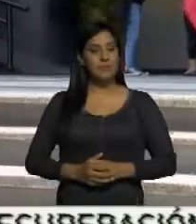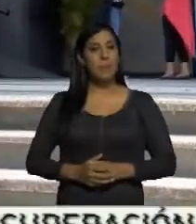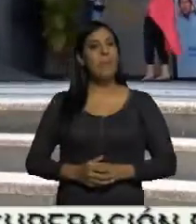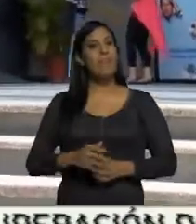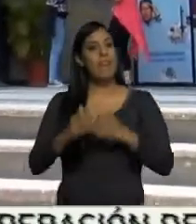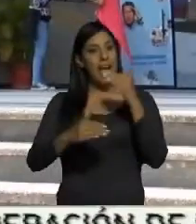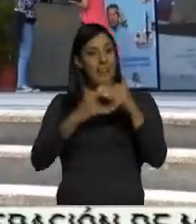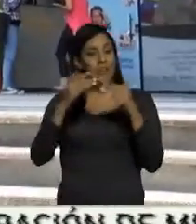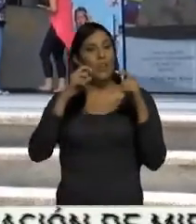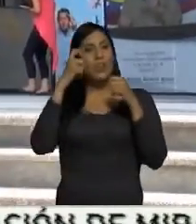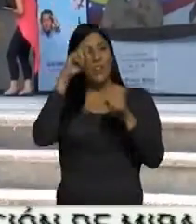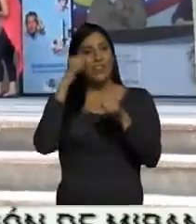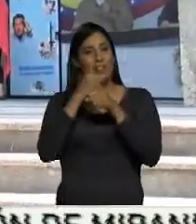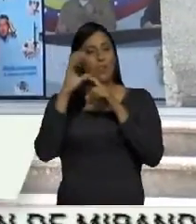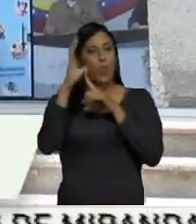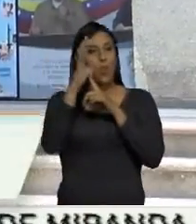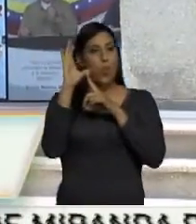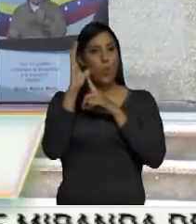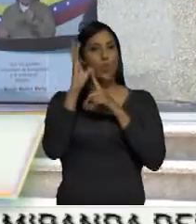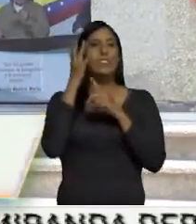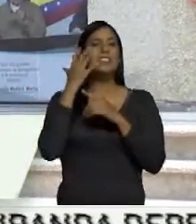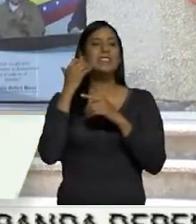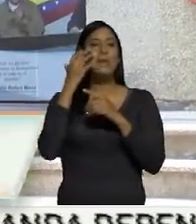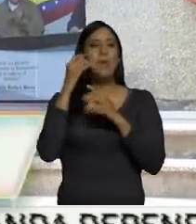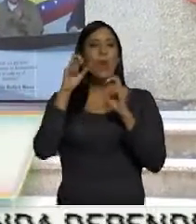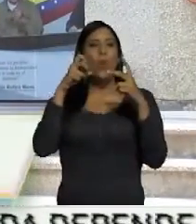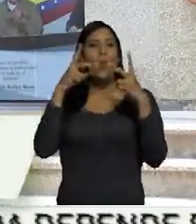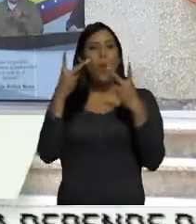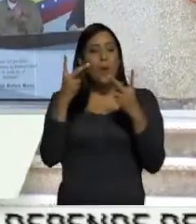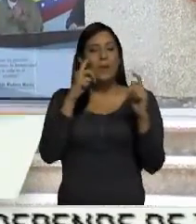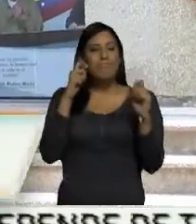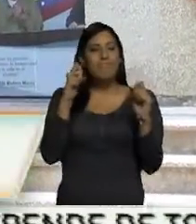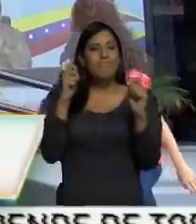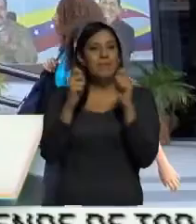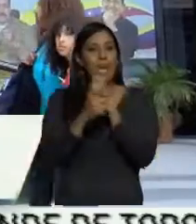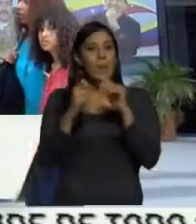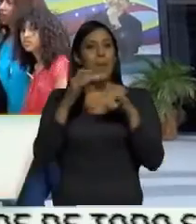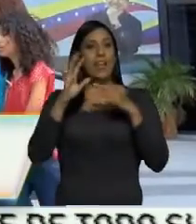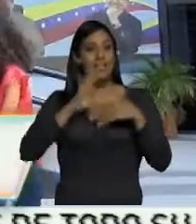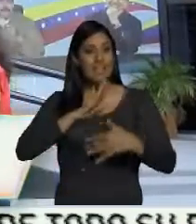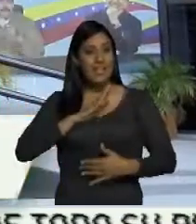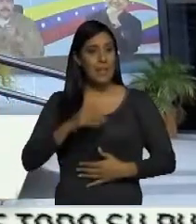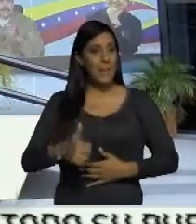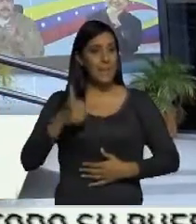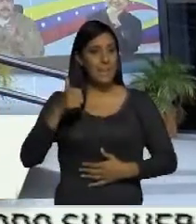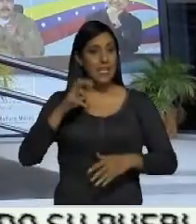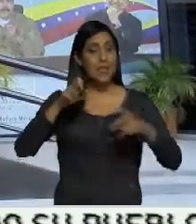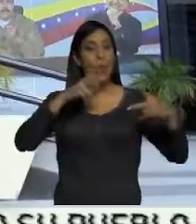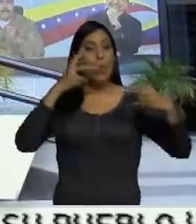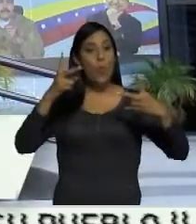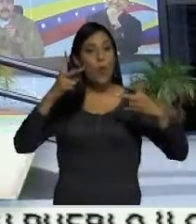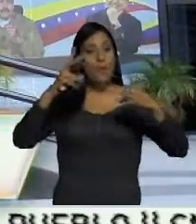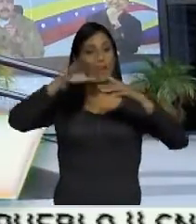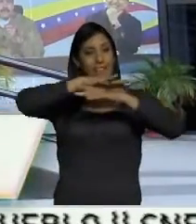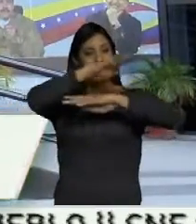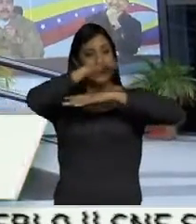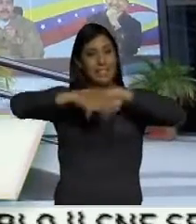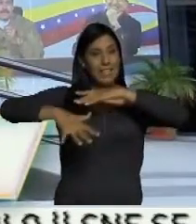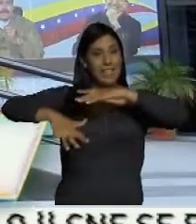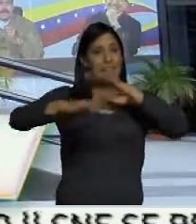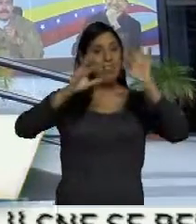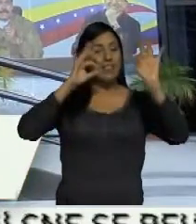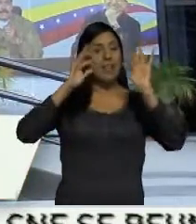adelantó que el auditorio cultural experimentará algunas transformaciones que incluyen la creación de una terraza del